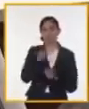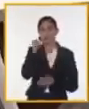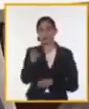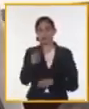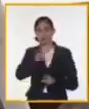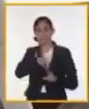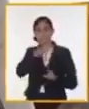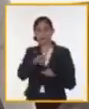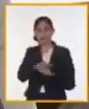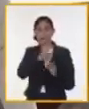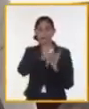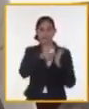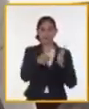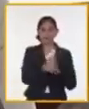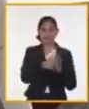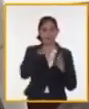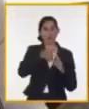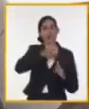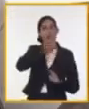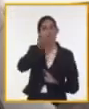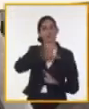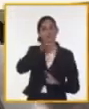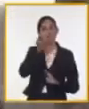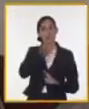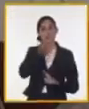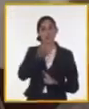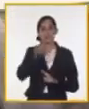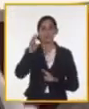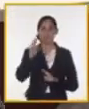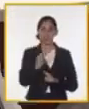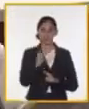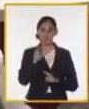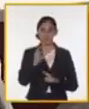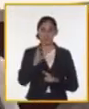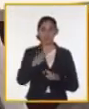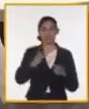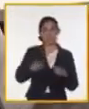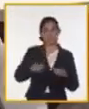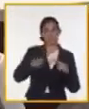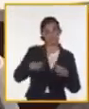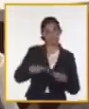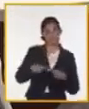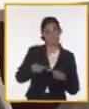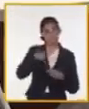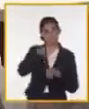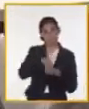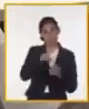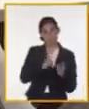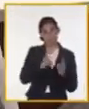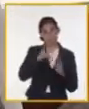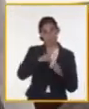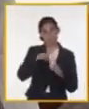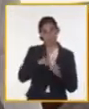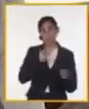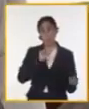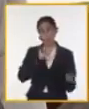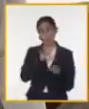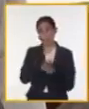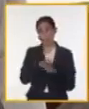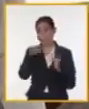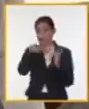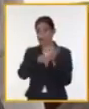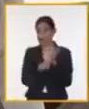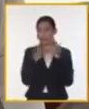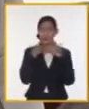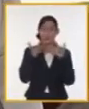que a partir del tercer pleno del Comité Central se estudiaron varias aristas, varias cuestiones que debemos empezar ya a profundizar, y